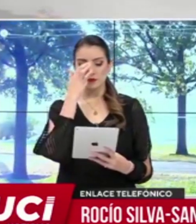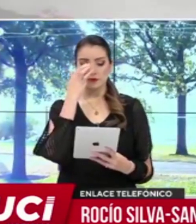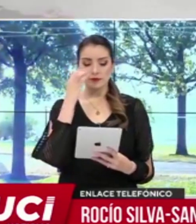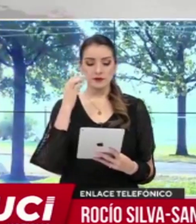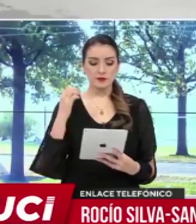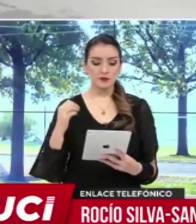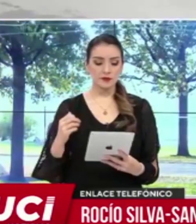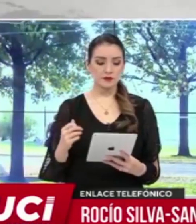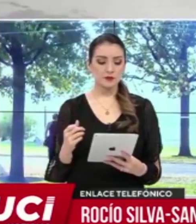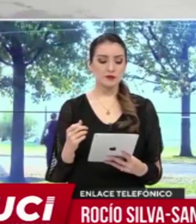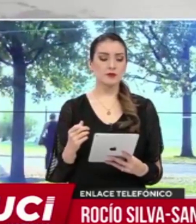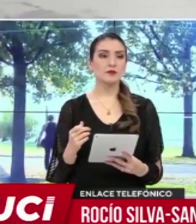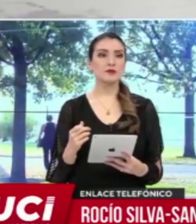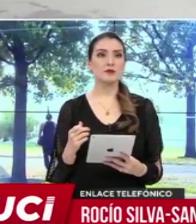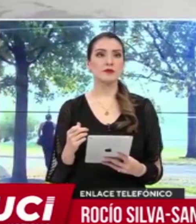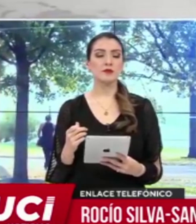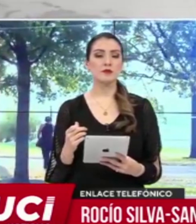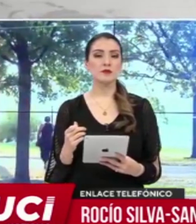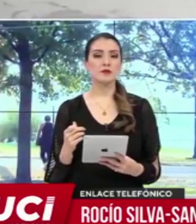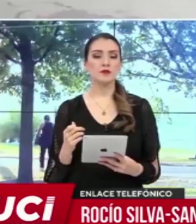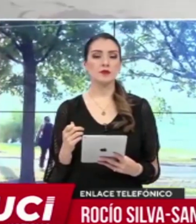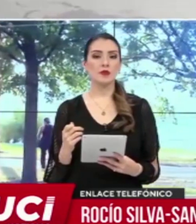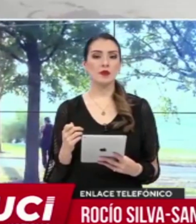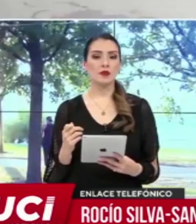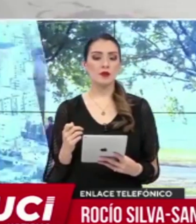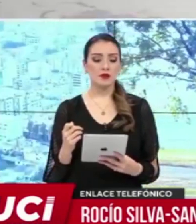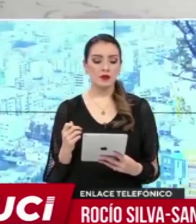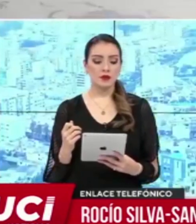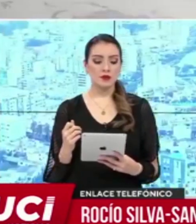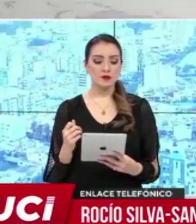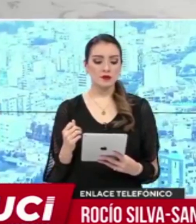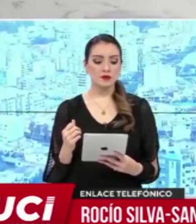Y eso es terrible, porque las personas,